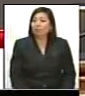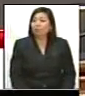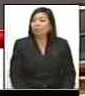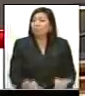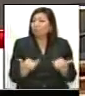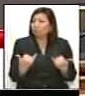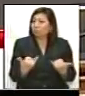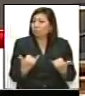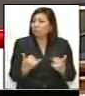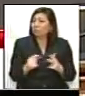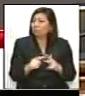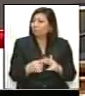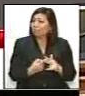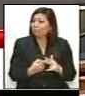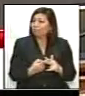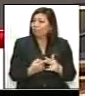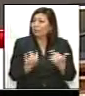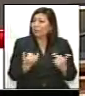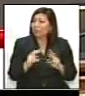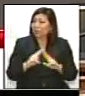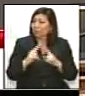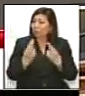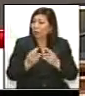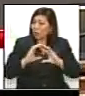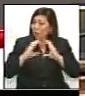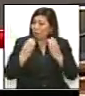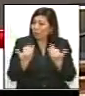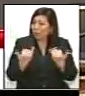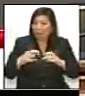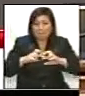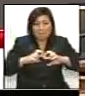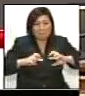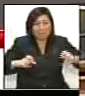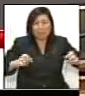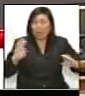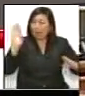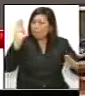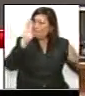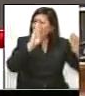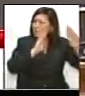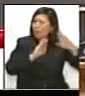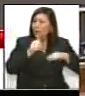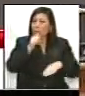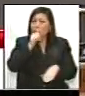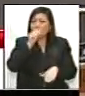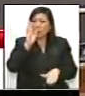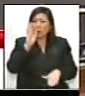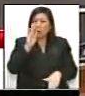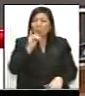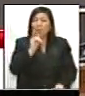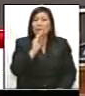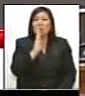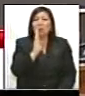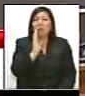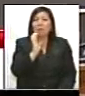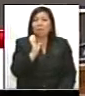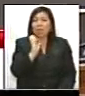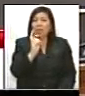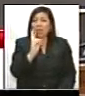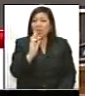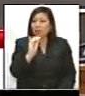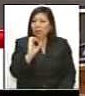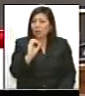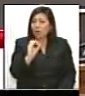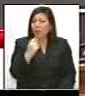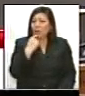hoy al iniciarse esta sesión, hemos visto una preocupación en la juramentación de Luis Iberico, cuando